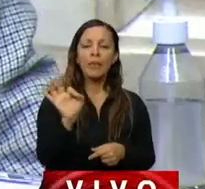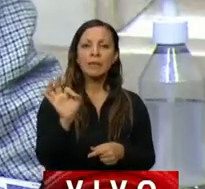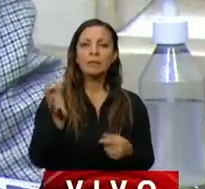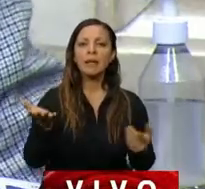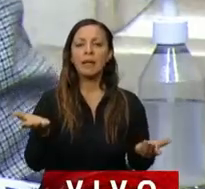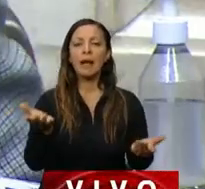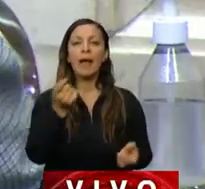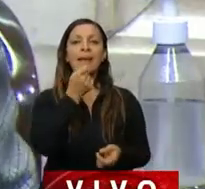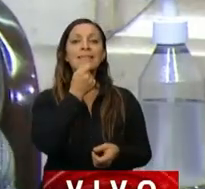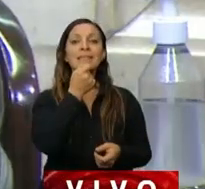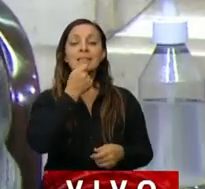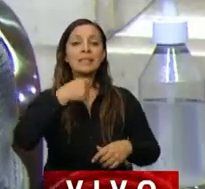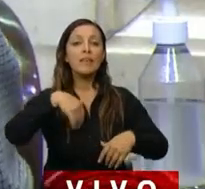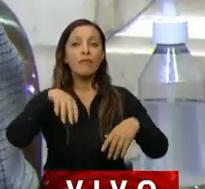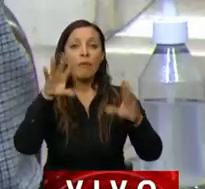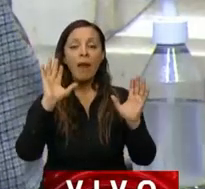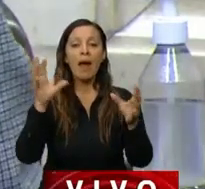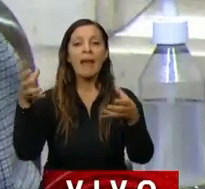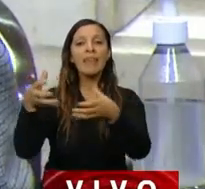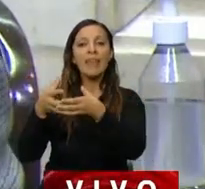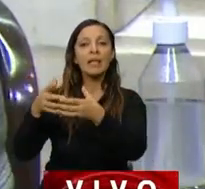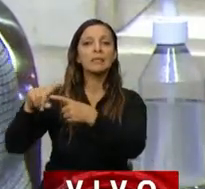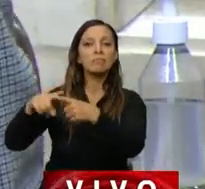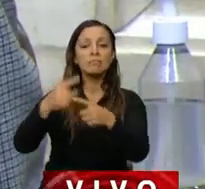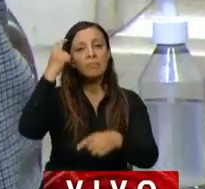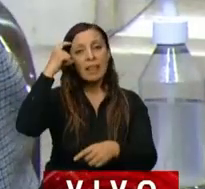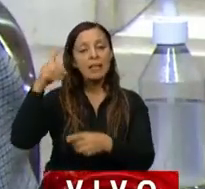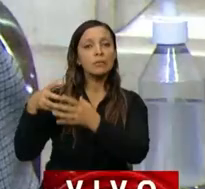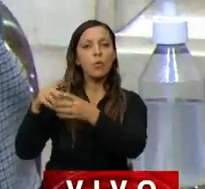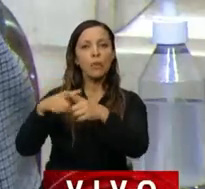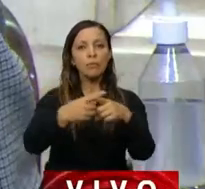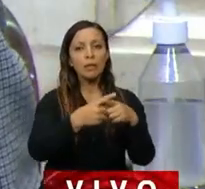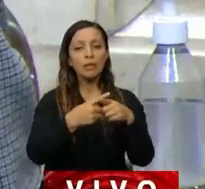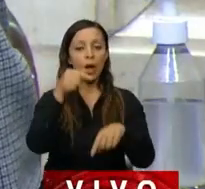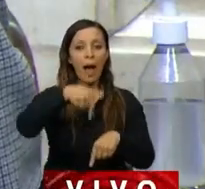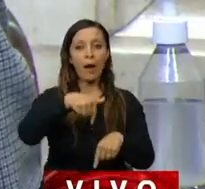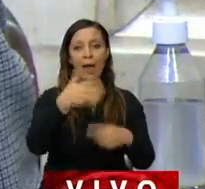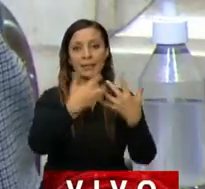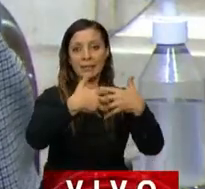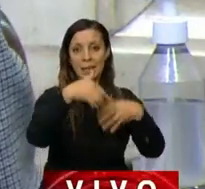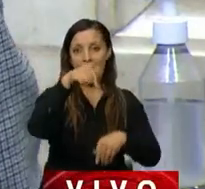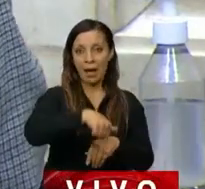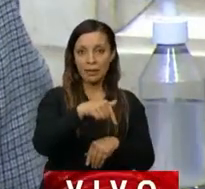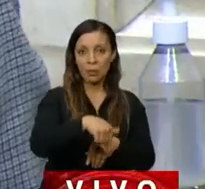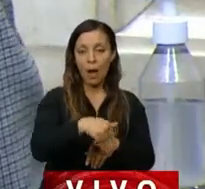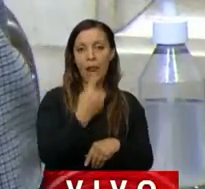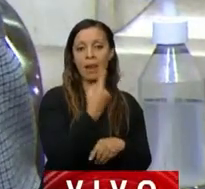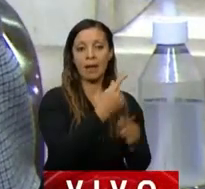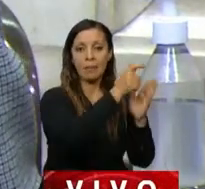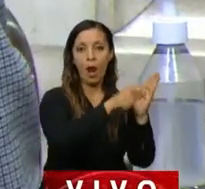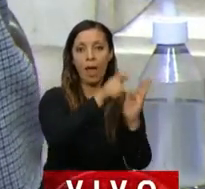si concurren 10 partidos a una elección con el actual sistema y cada